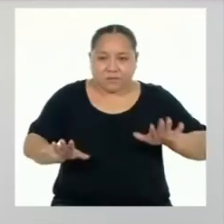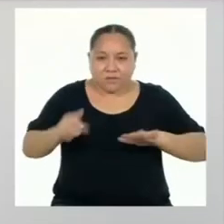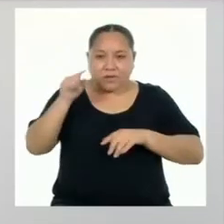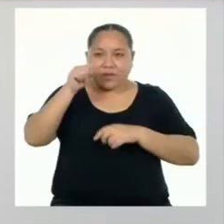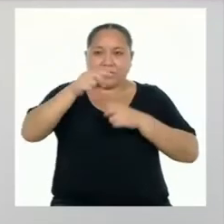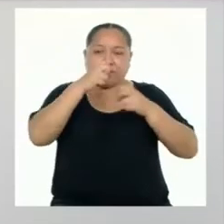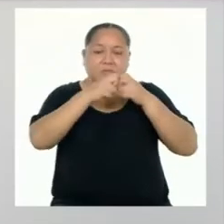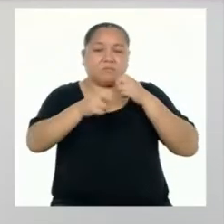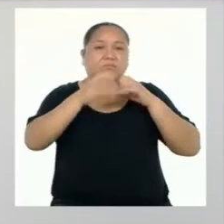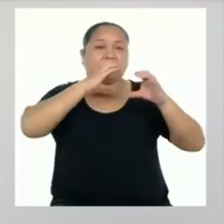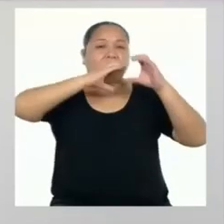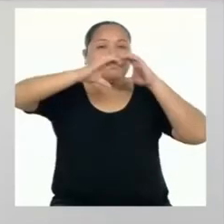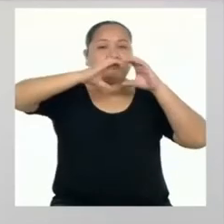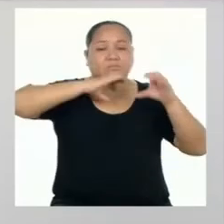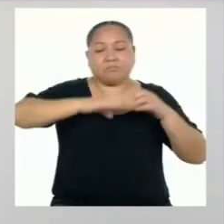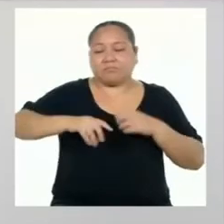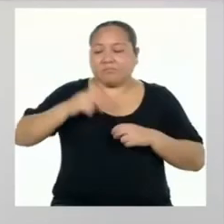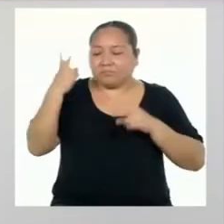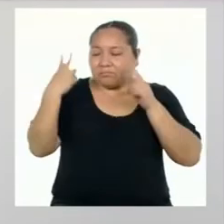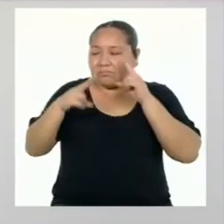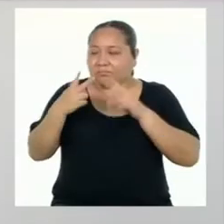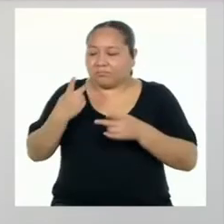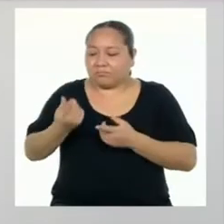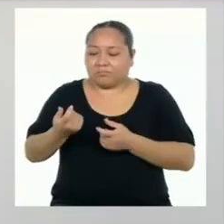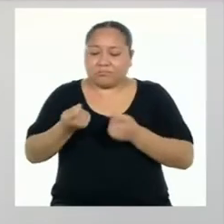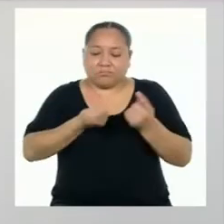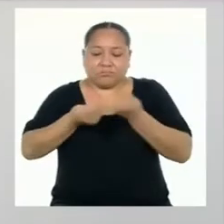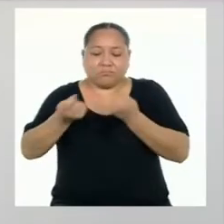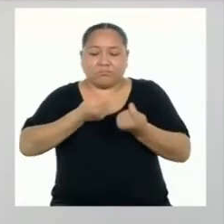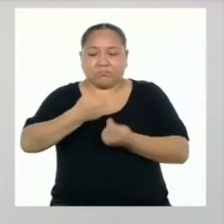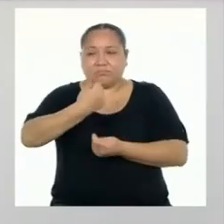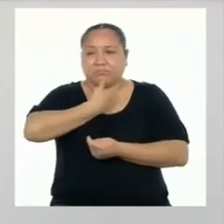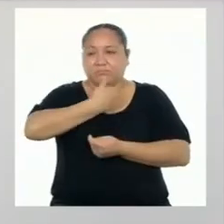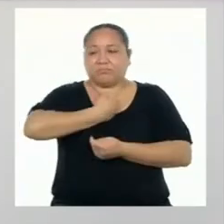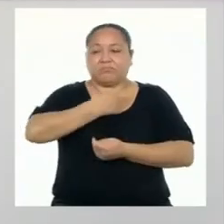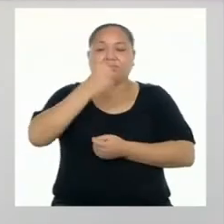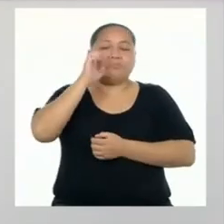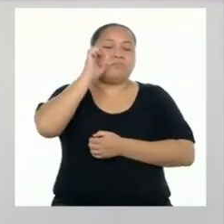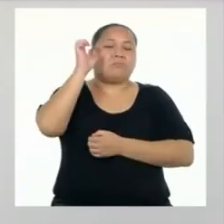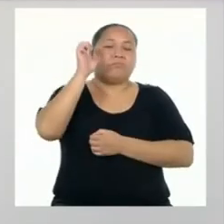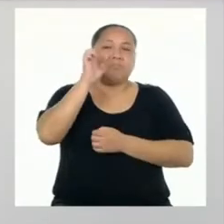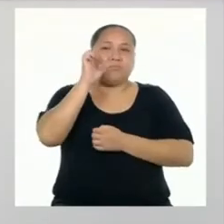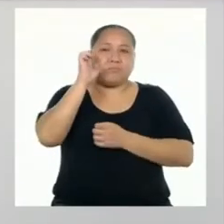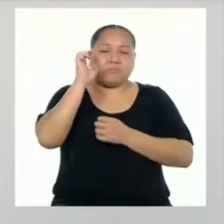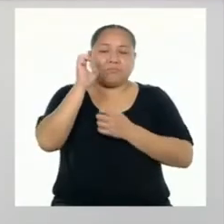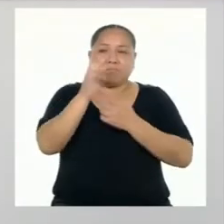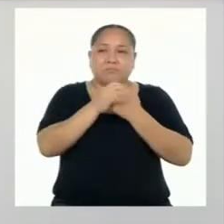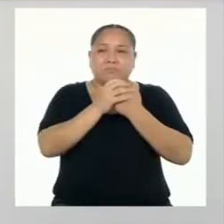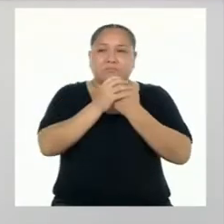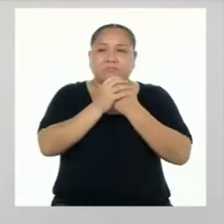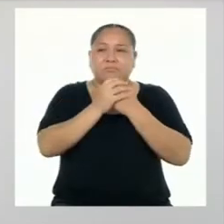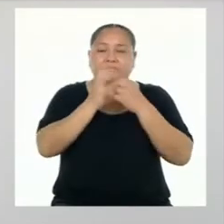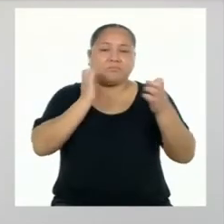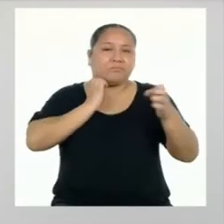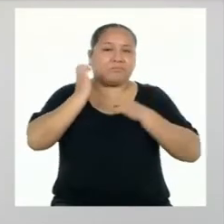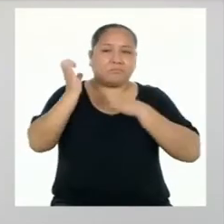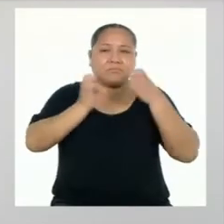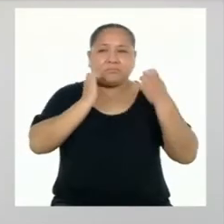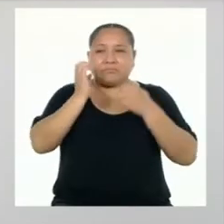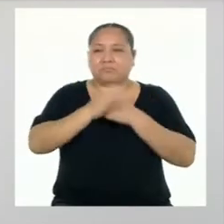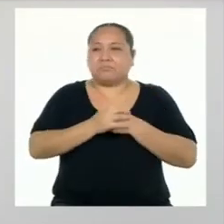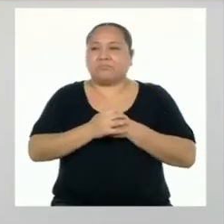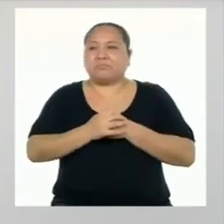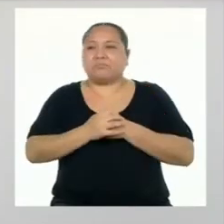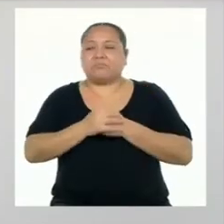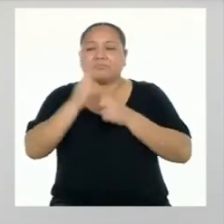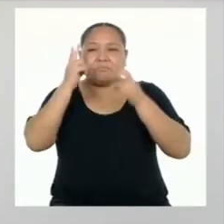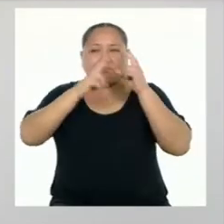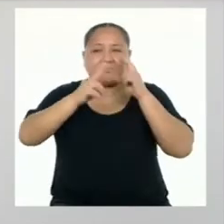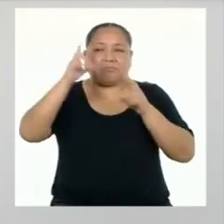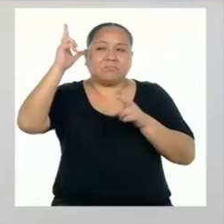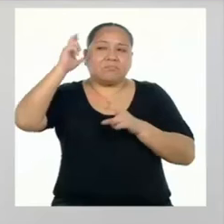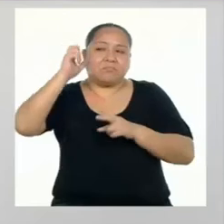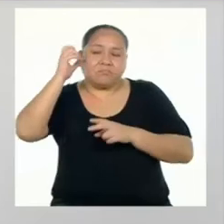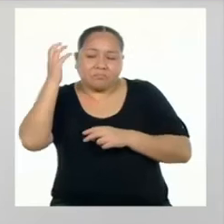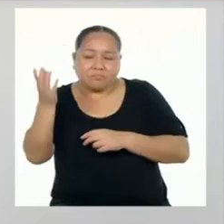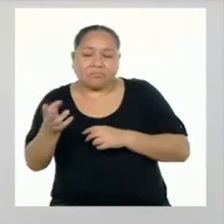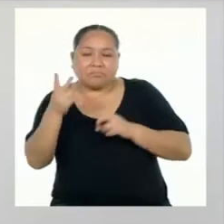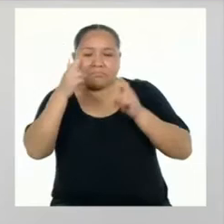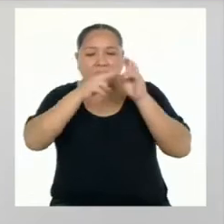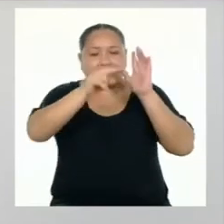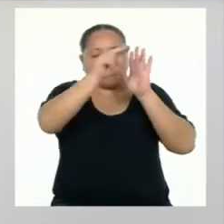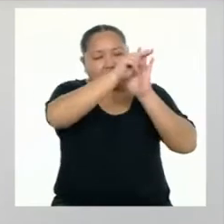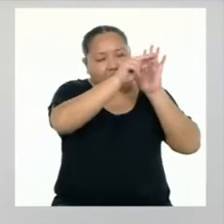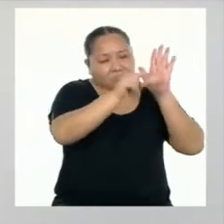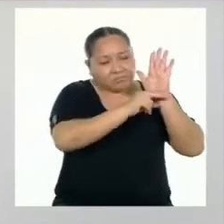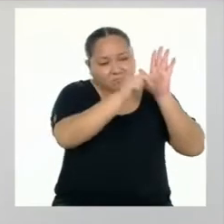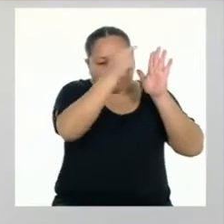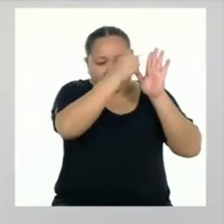Dialoguemos, manejemos nuestras propias emociones, escuchemos al otro e incluso evaluemos nuestras normas de